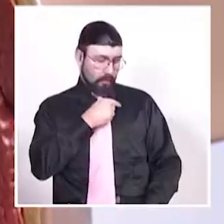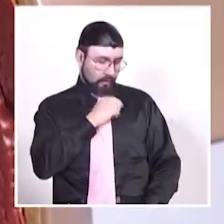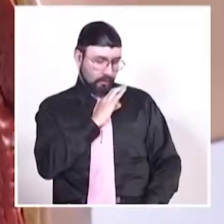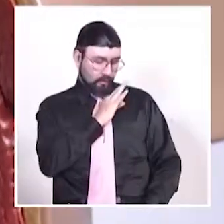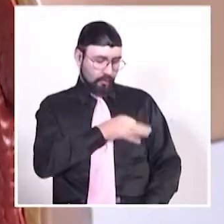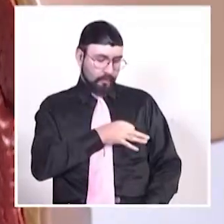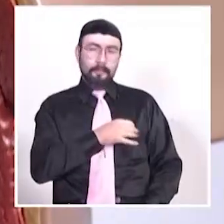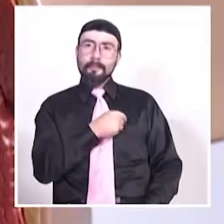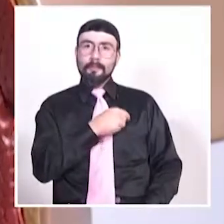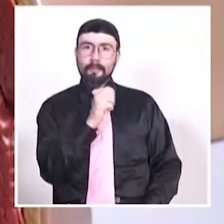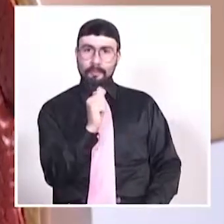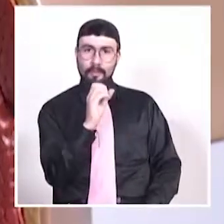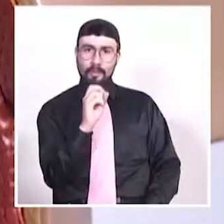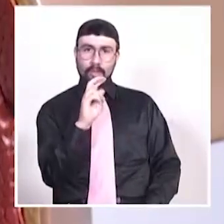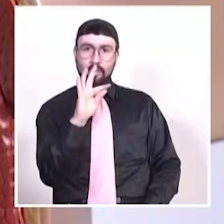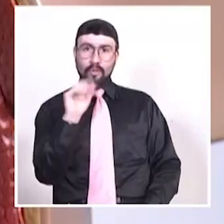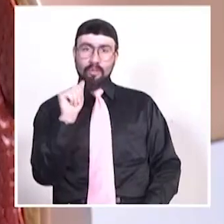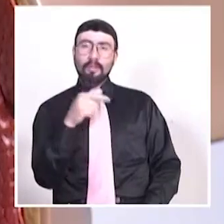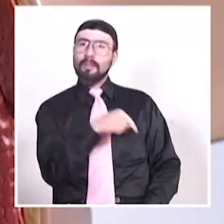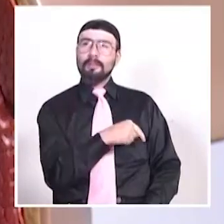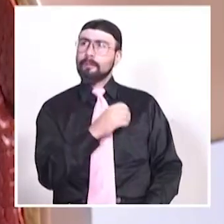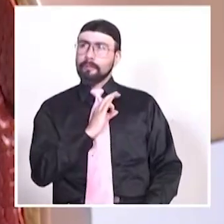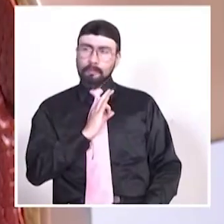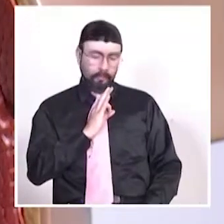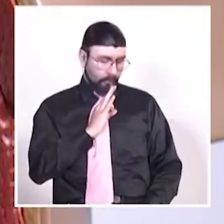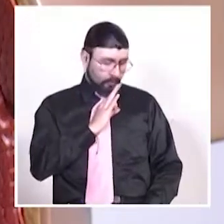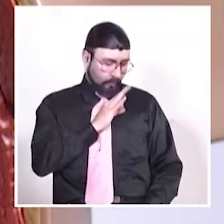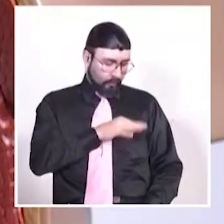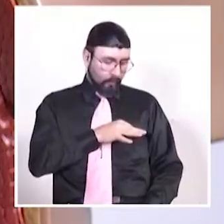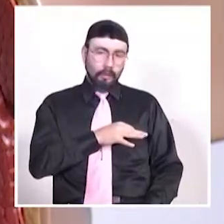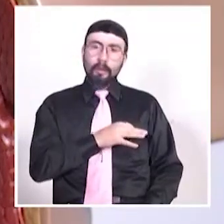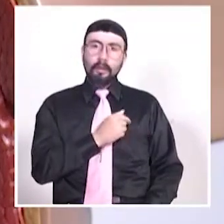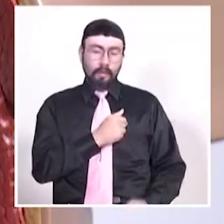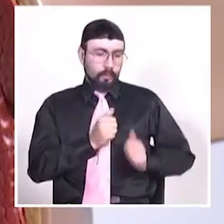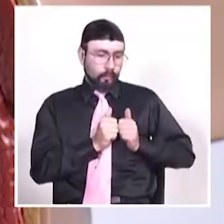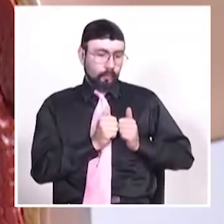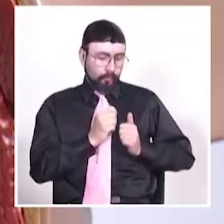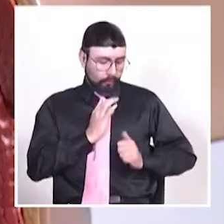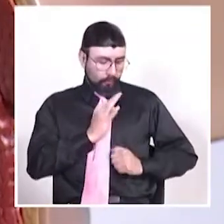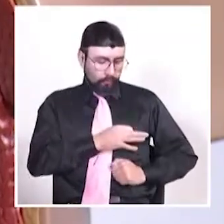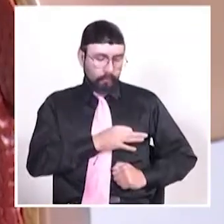sencillamente sale y toma una posición, ¿cierto?, que está al lado derecho,